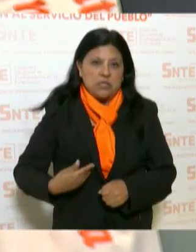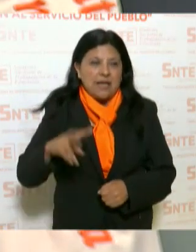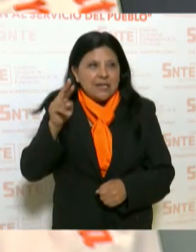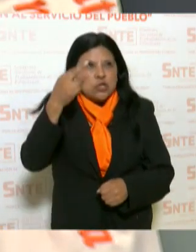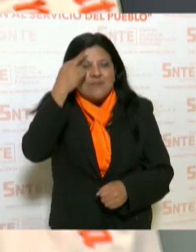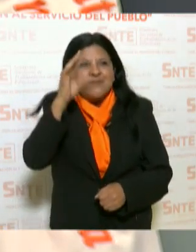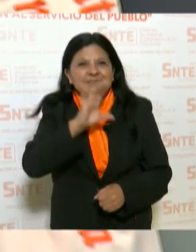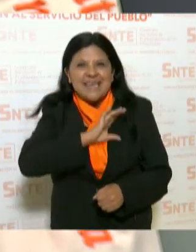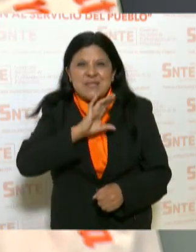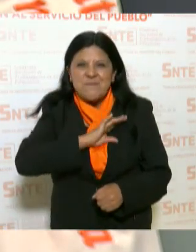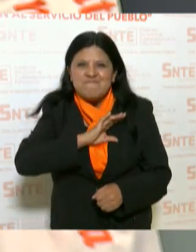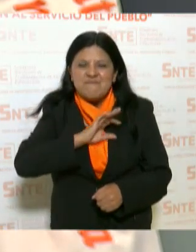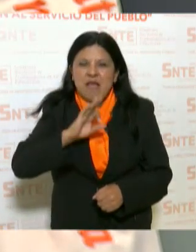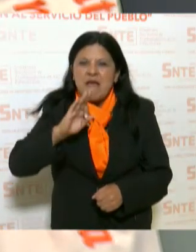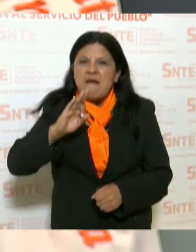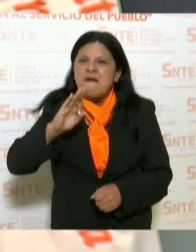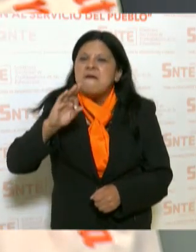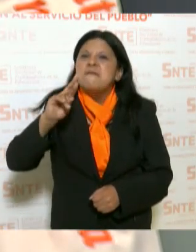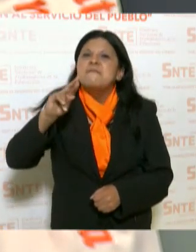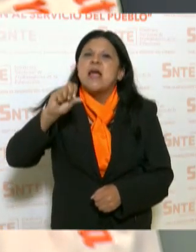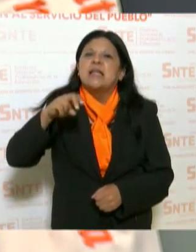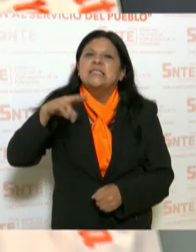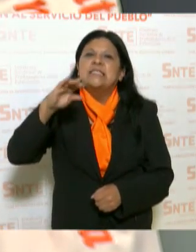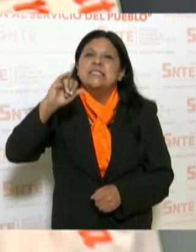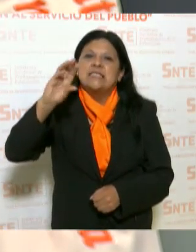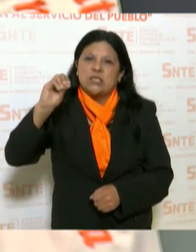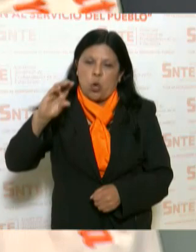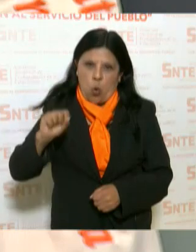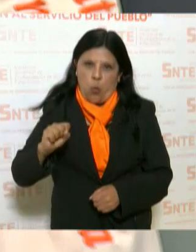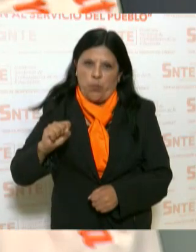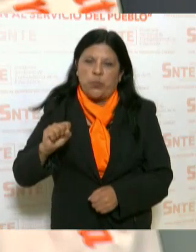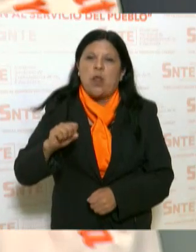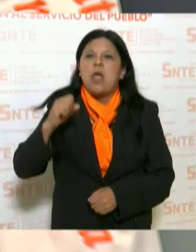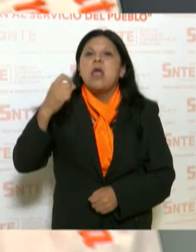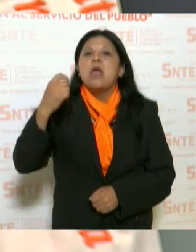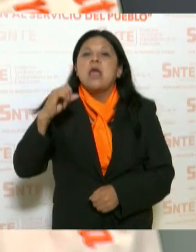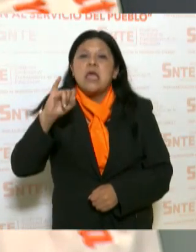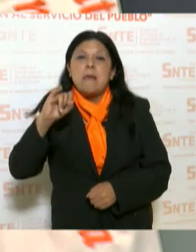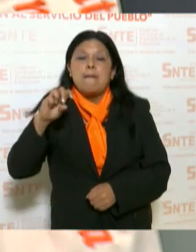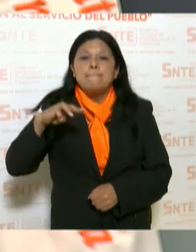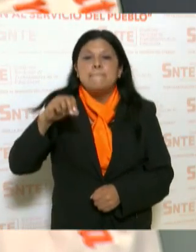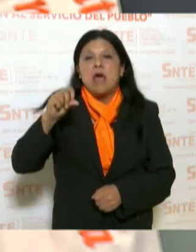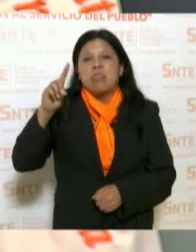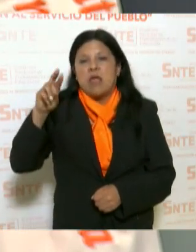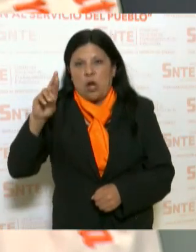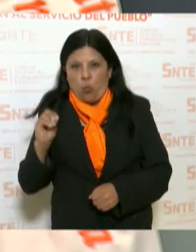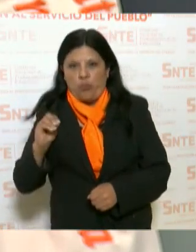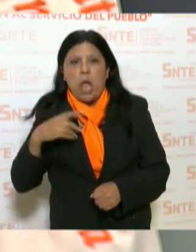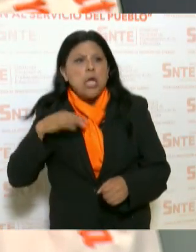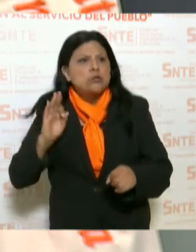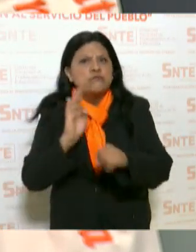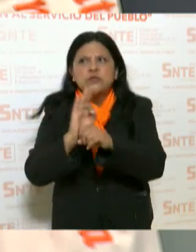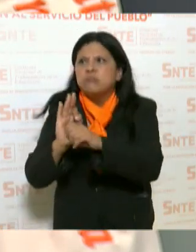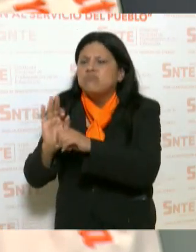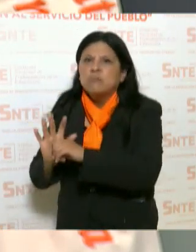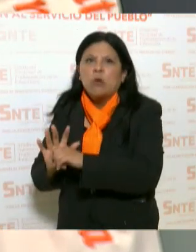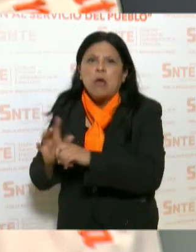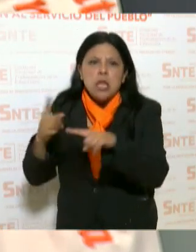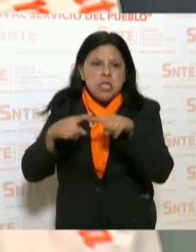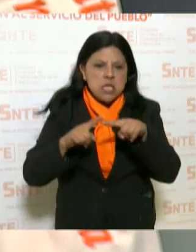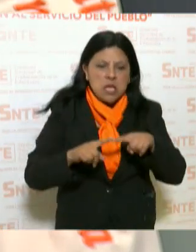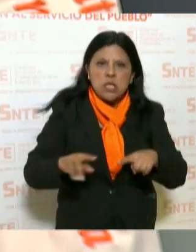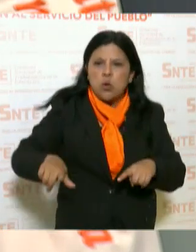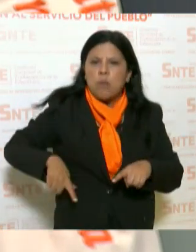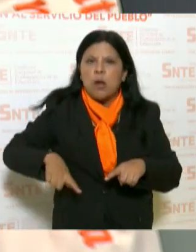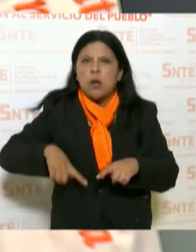Madero, el que convocó a tomar las armas al pueblo para derrocar a la dictadura